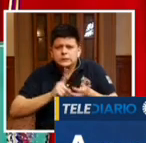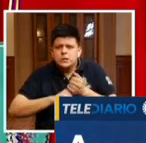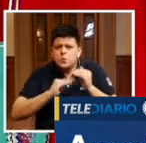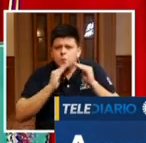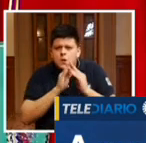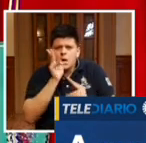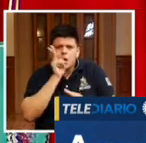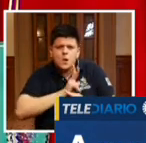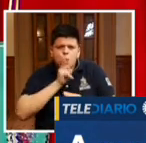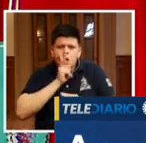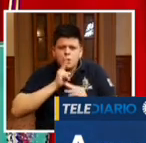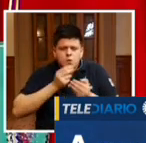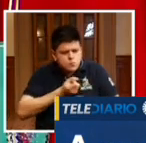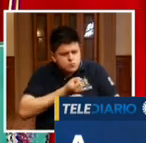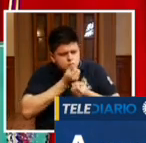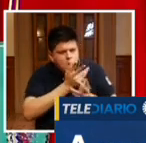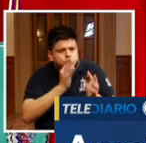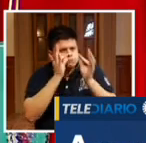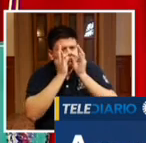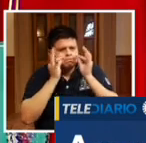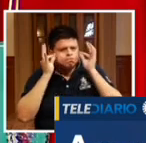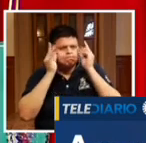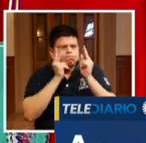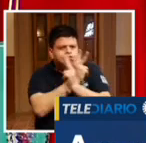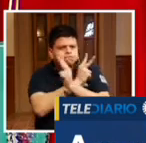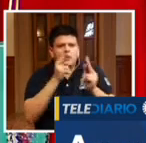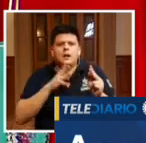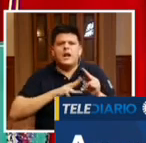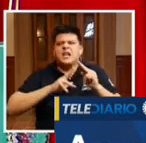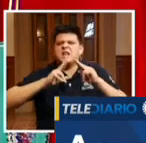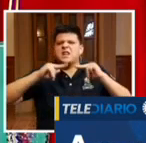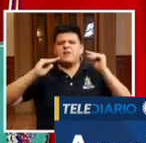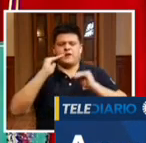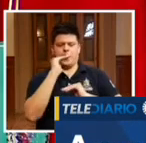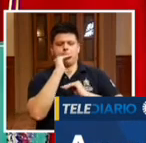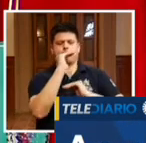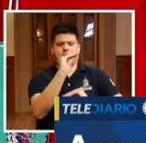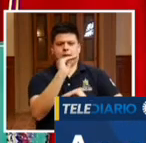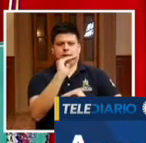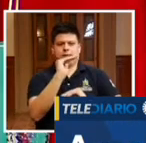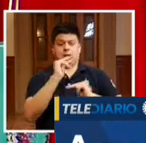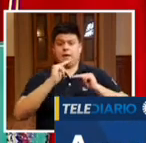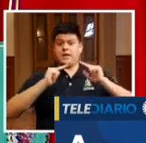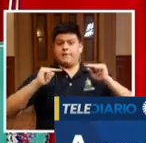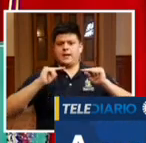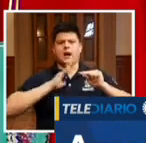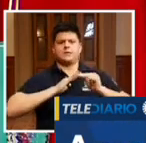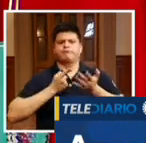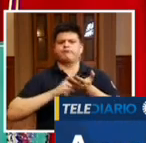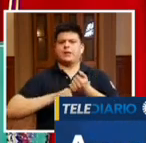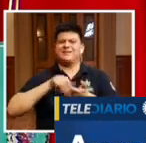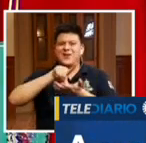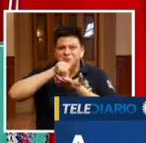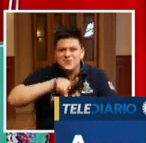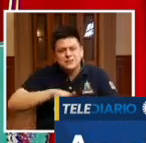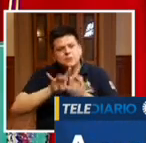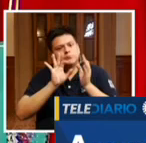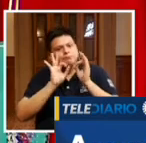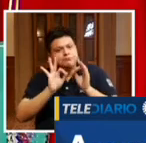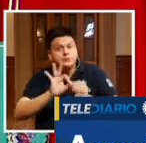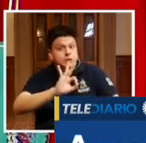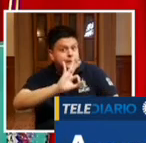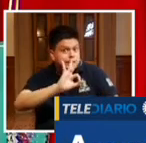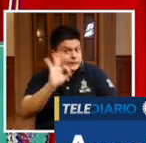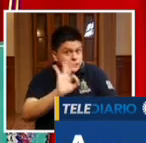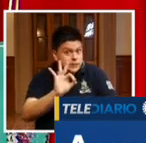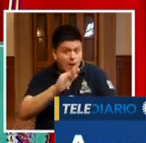oxígeno, te dan oxígeno hasta un cierto nivel, hasta ciertos litros por minuto. Si tú requieres